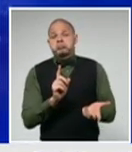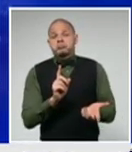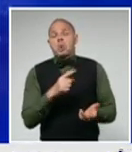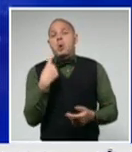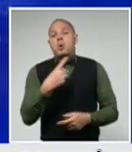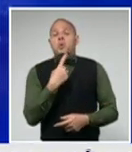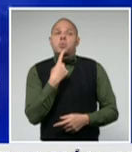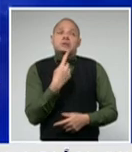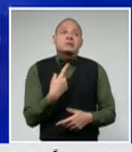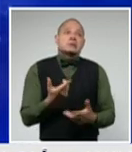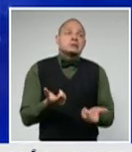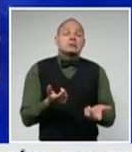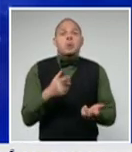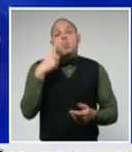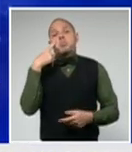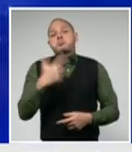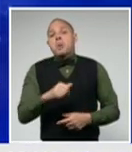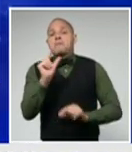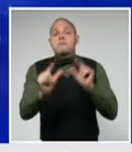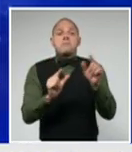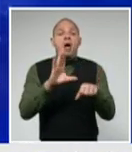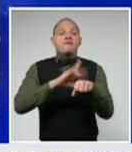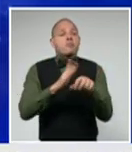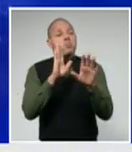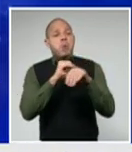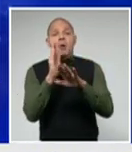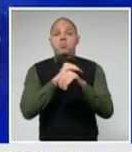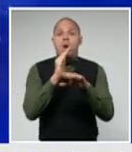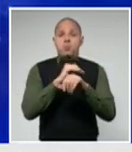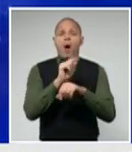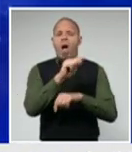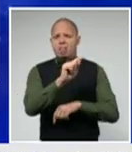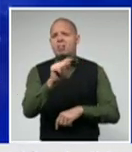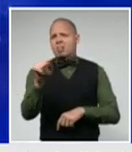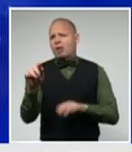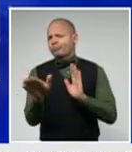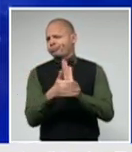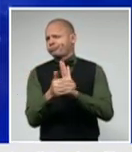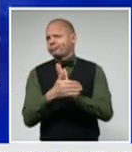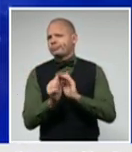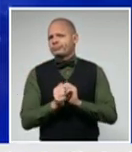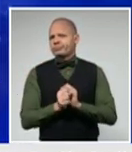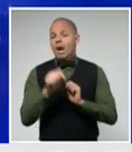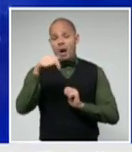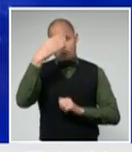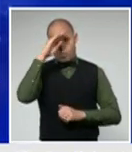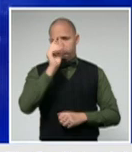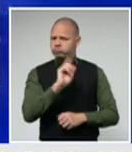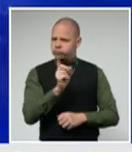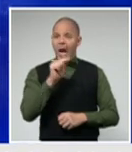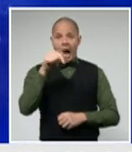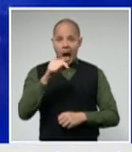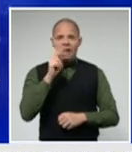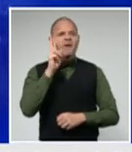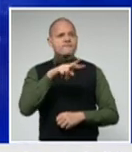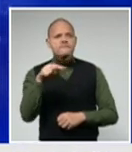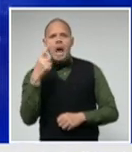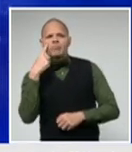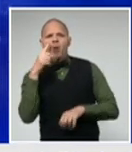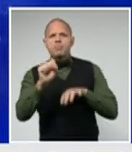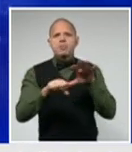no aparecen los casos porque no se buscan, pero no es la situación de nuestro país. En octubre ya vamos